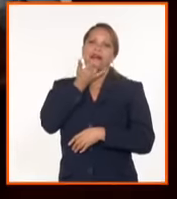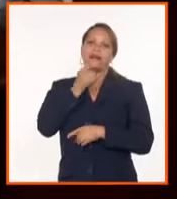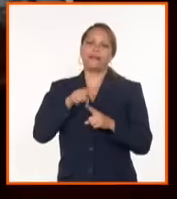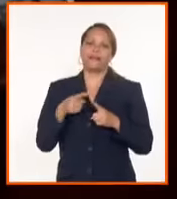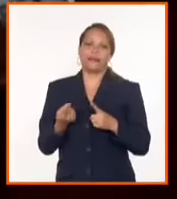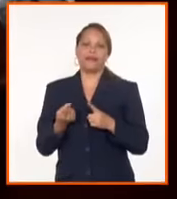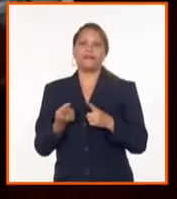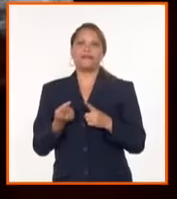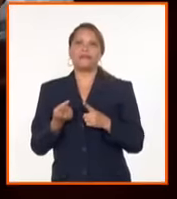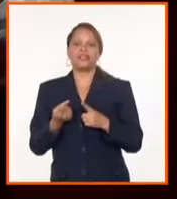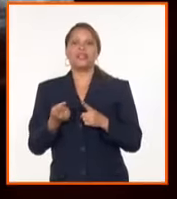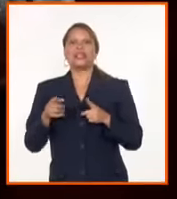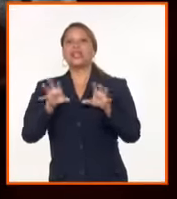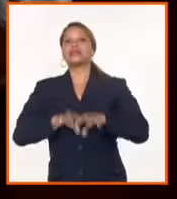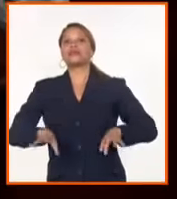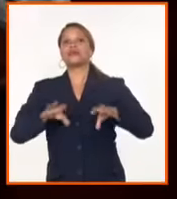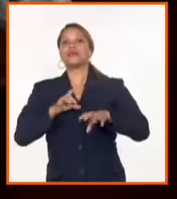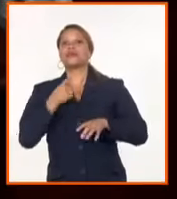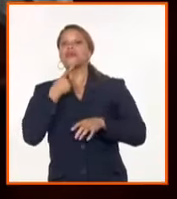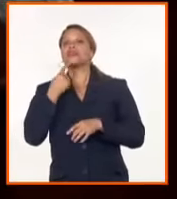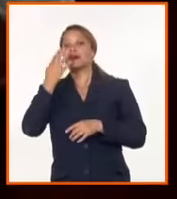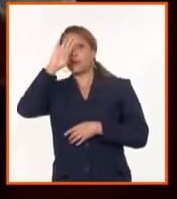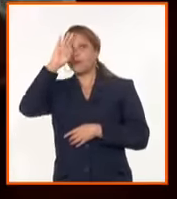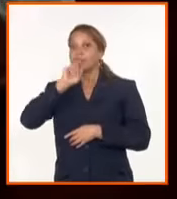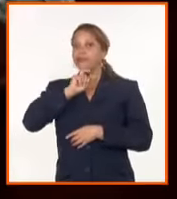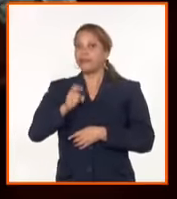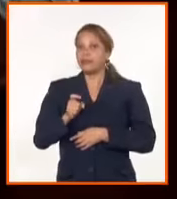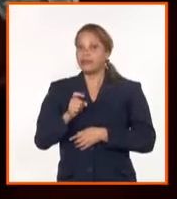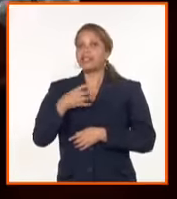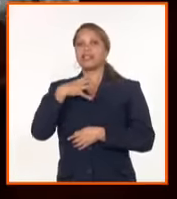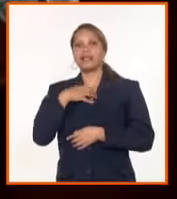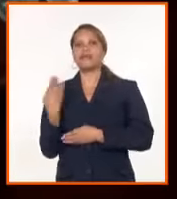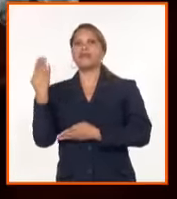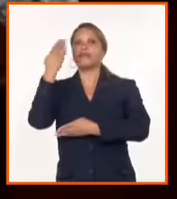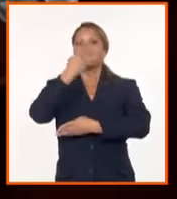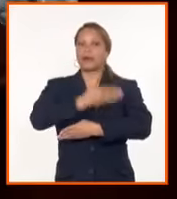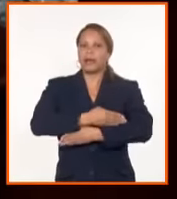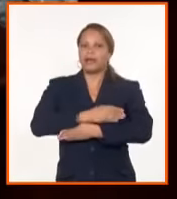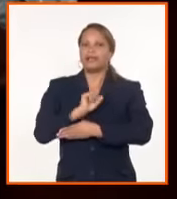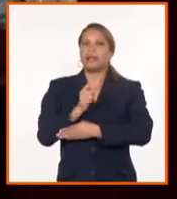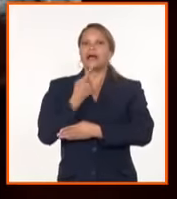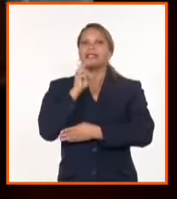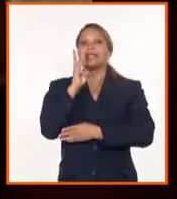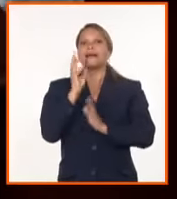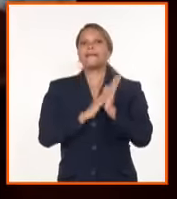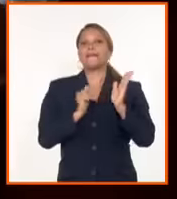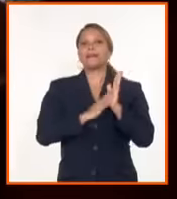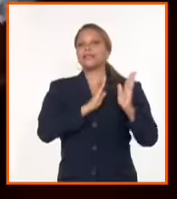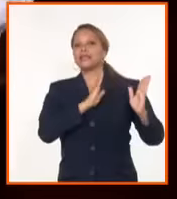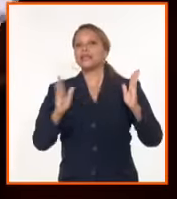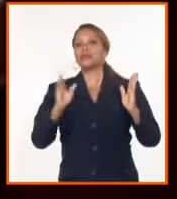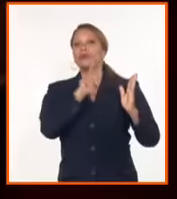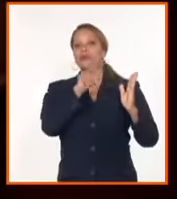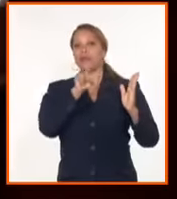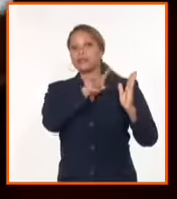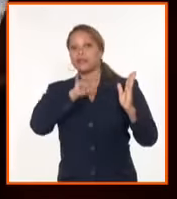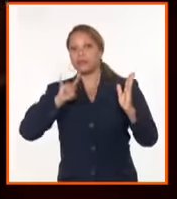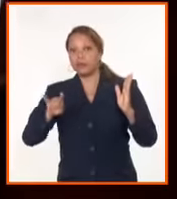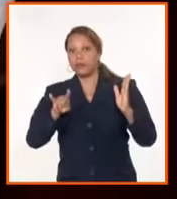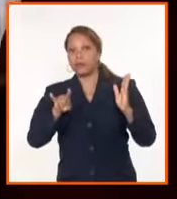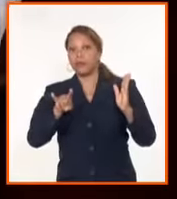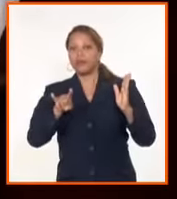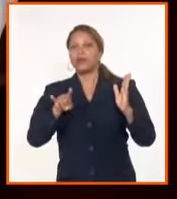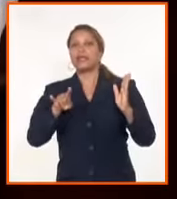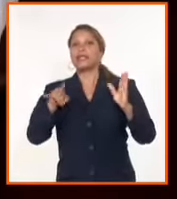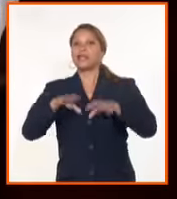Nosotros vivimos en unas condiciones de bloqueo hasta el primer semestre del 2019 y vivíamos con otras holguras que hoy